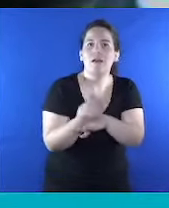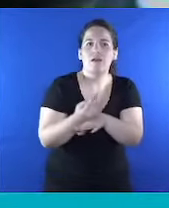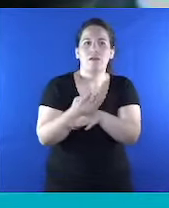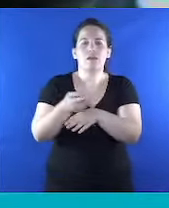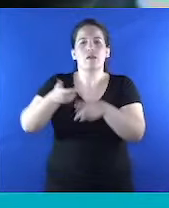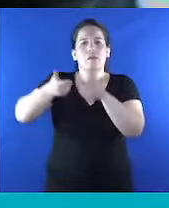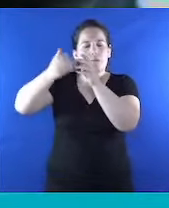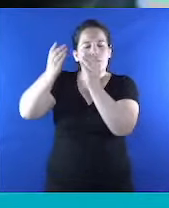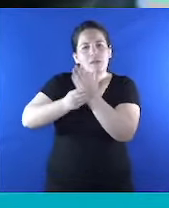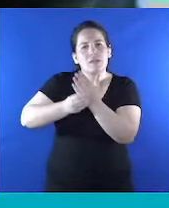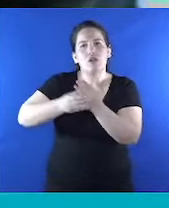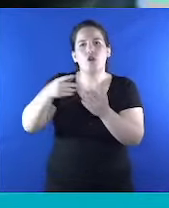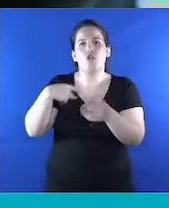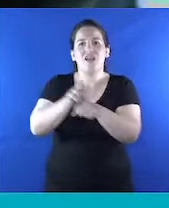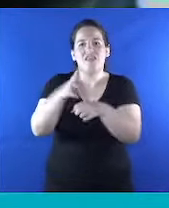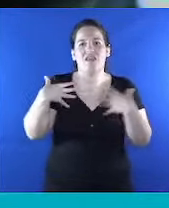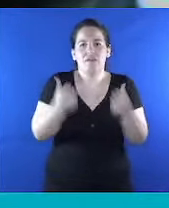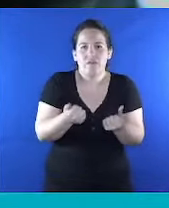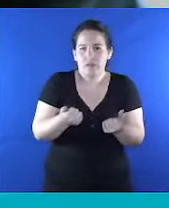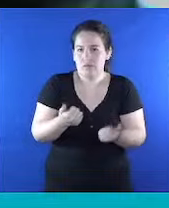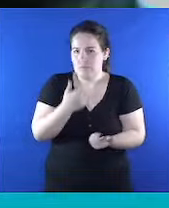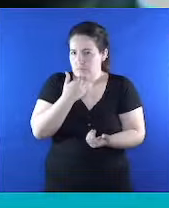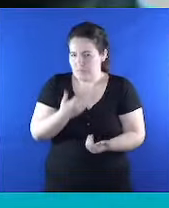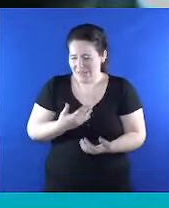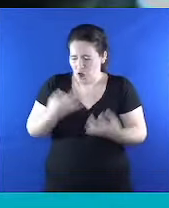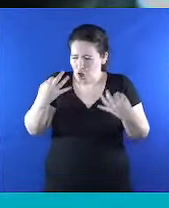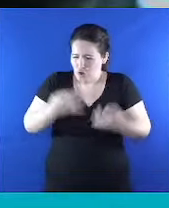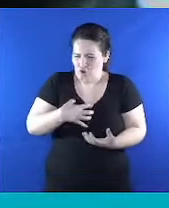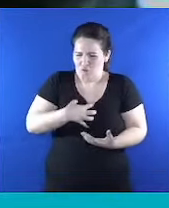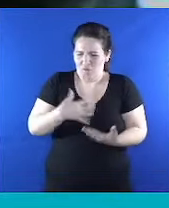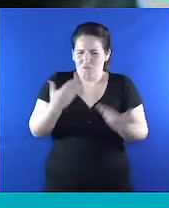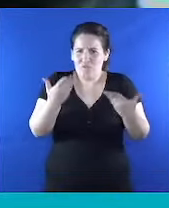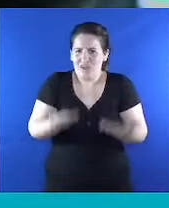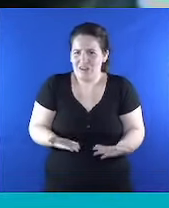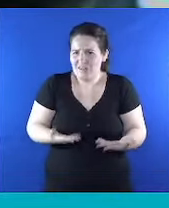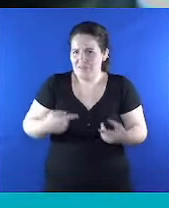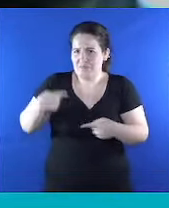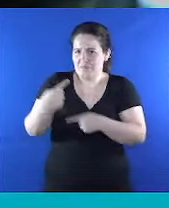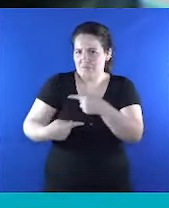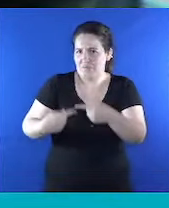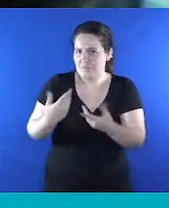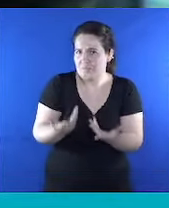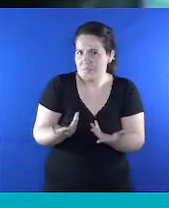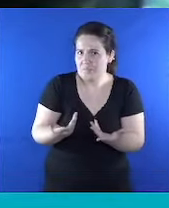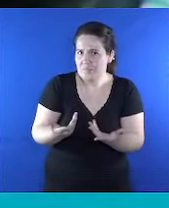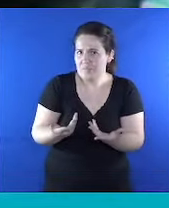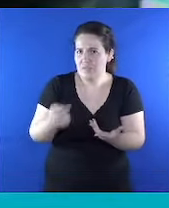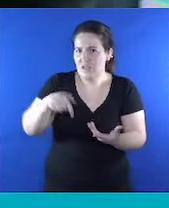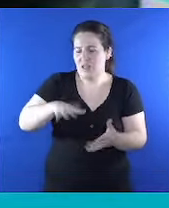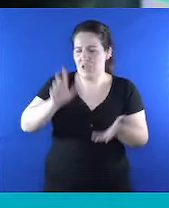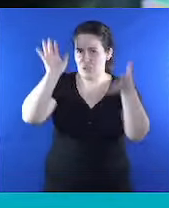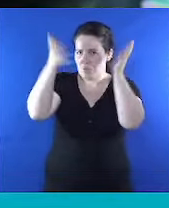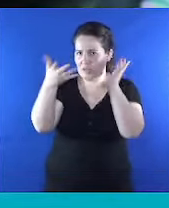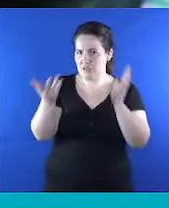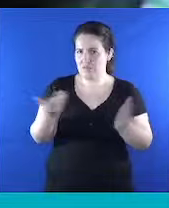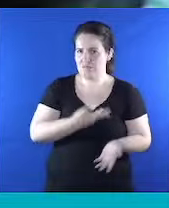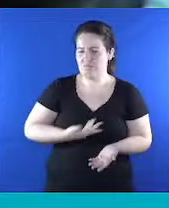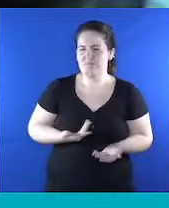entiende realmente Cuál es la confiabilidad o la previsibilidad del actual presidente